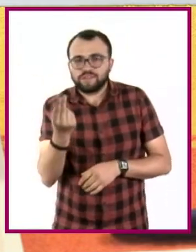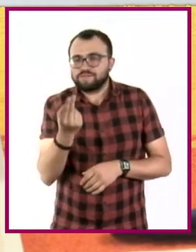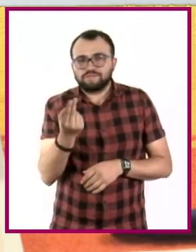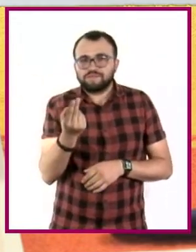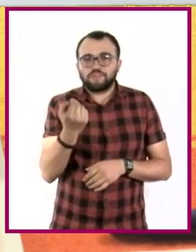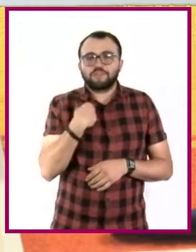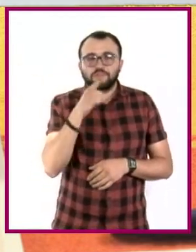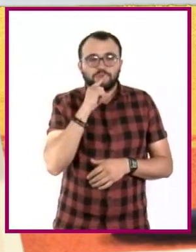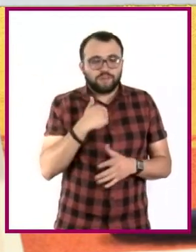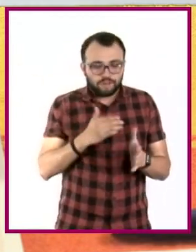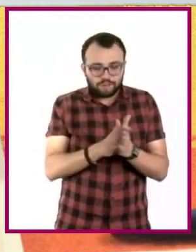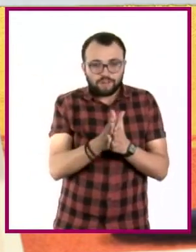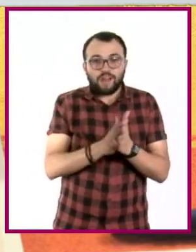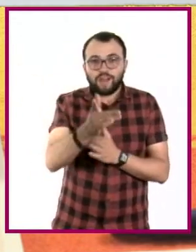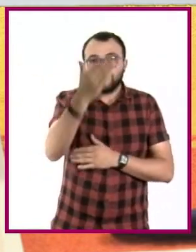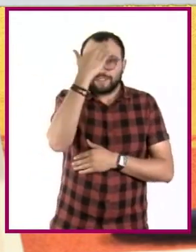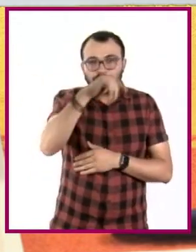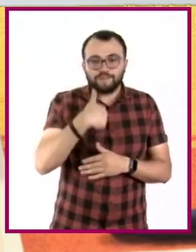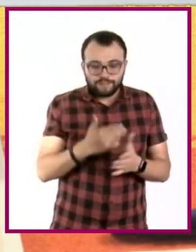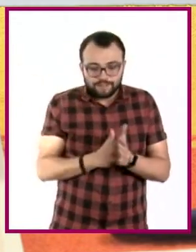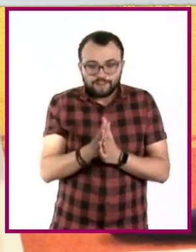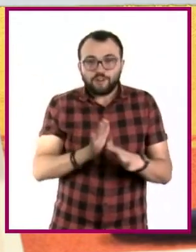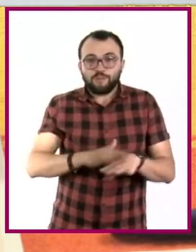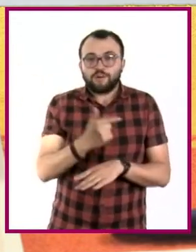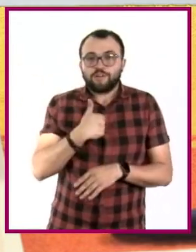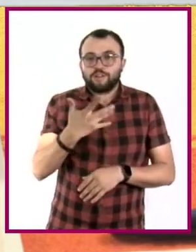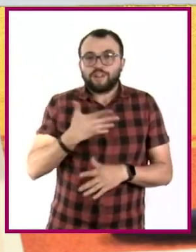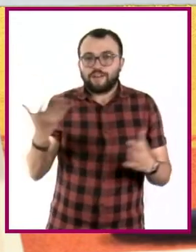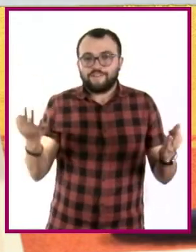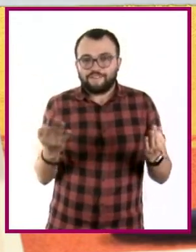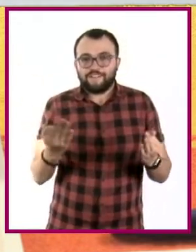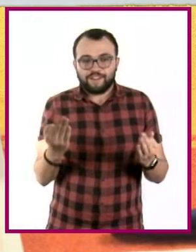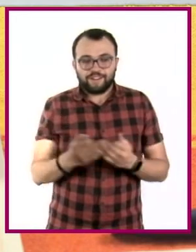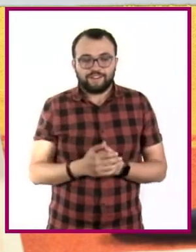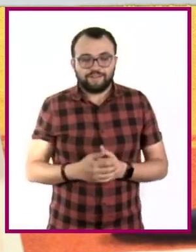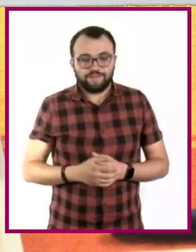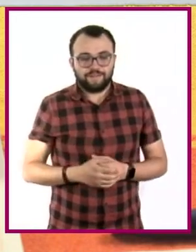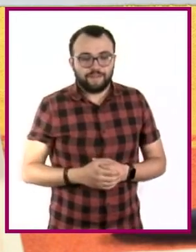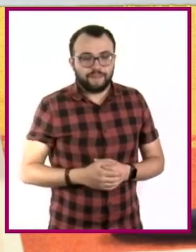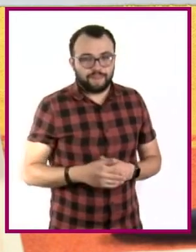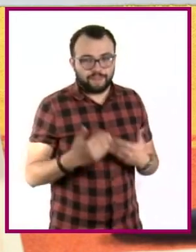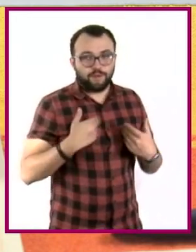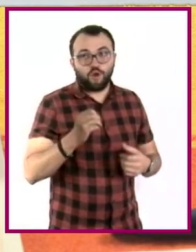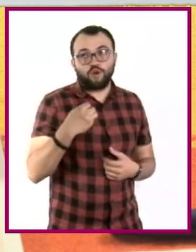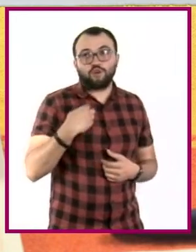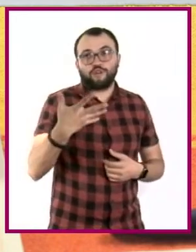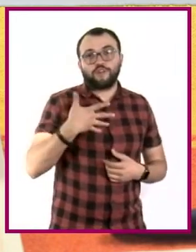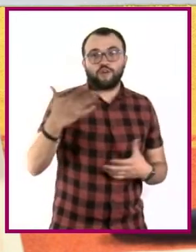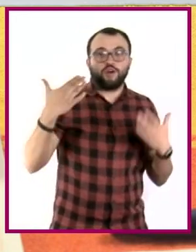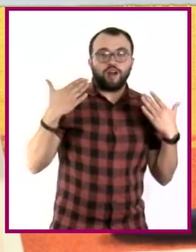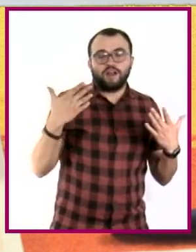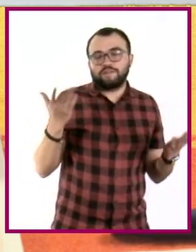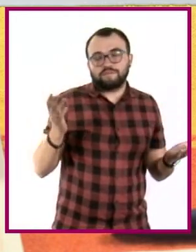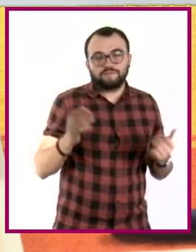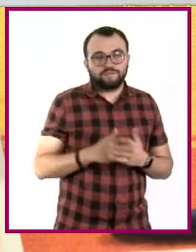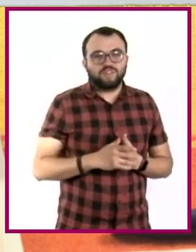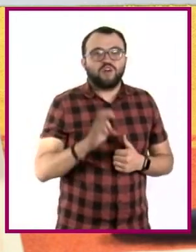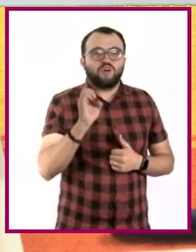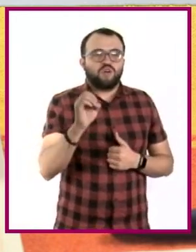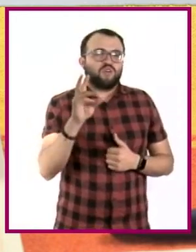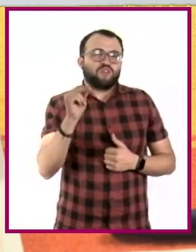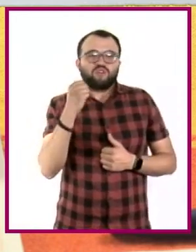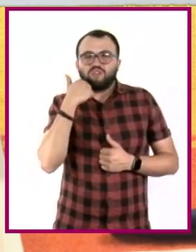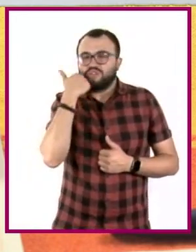estoy diciendo a otra persona sin la comunicación oral que tengo frío o que tengo calor, ¿sí? O que no